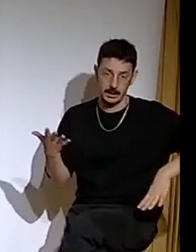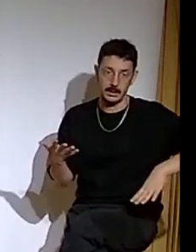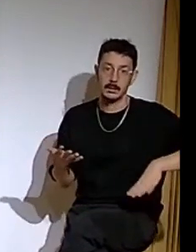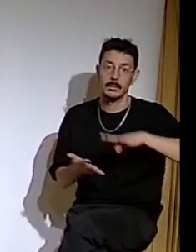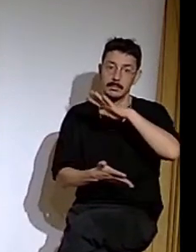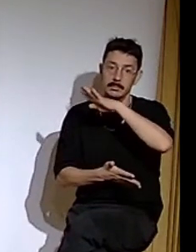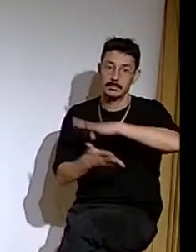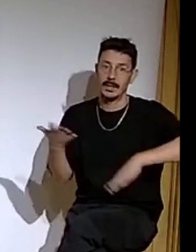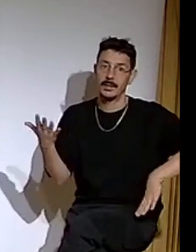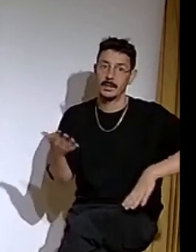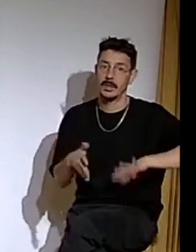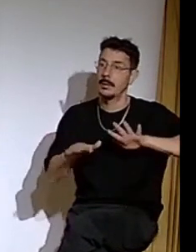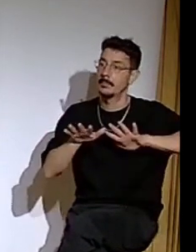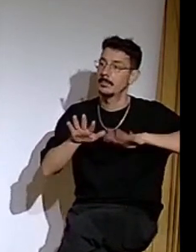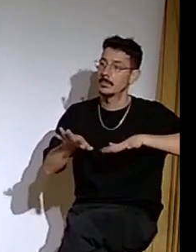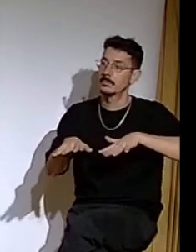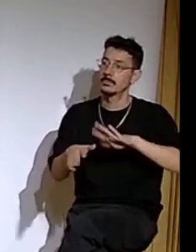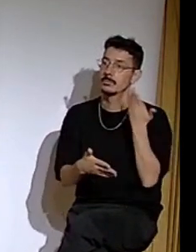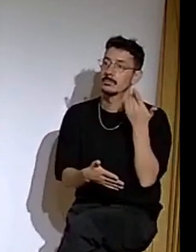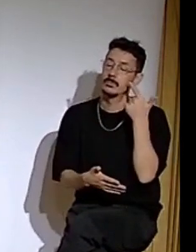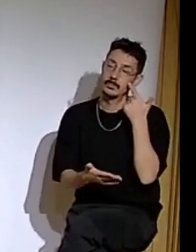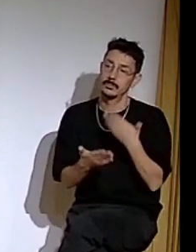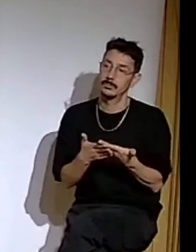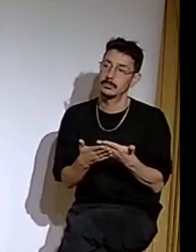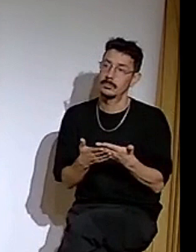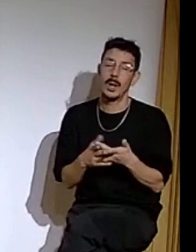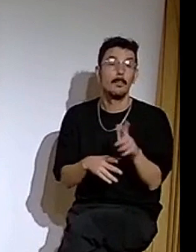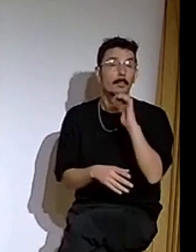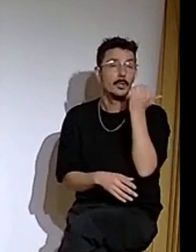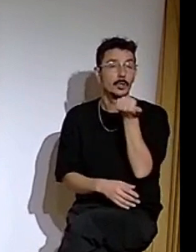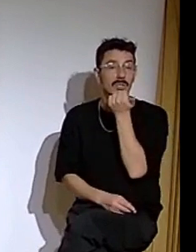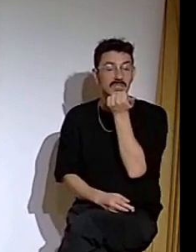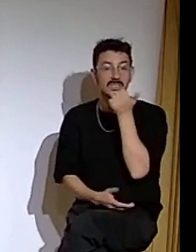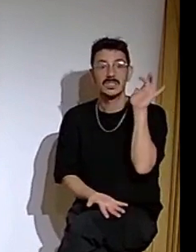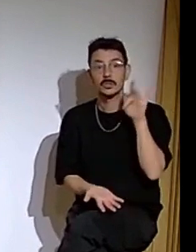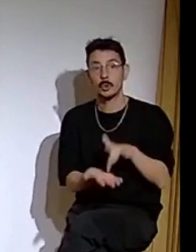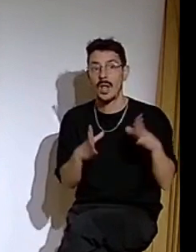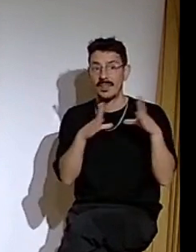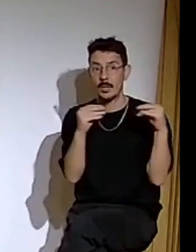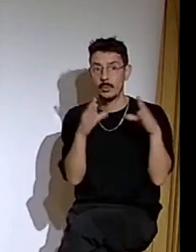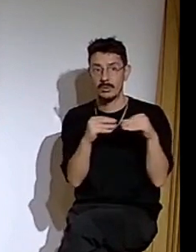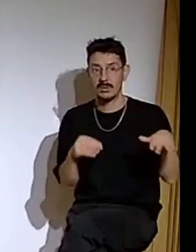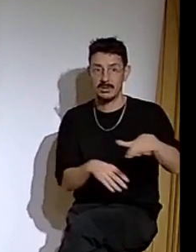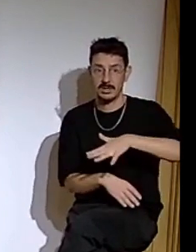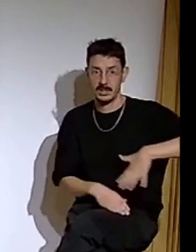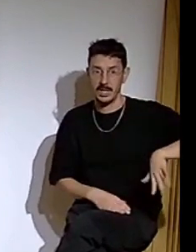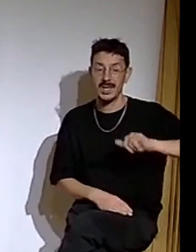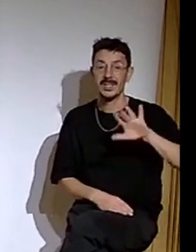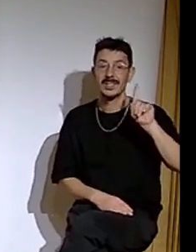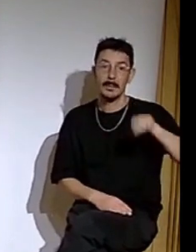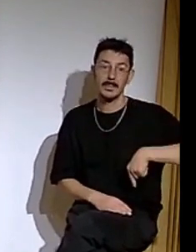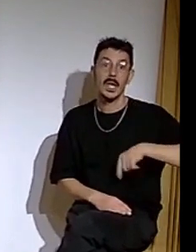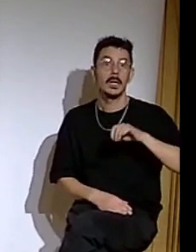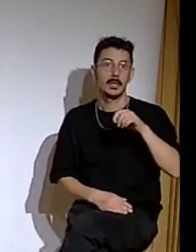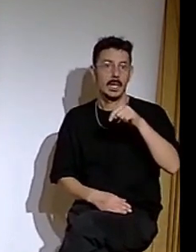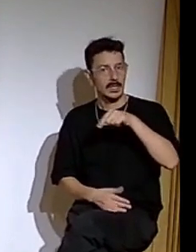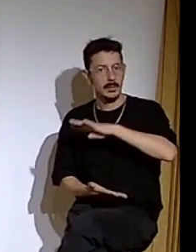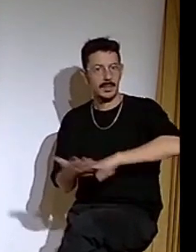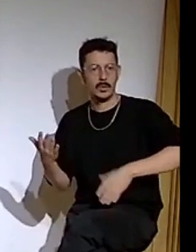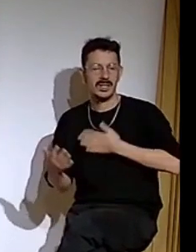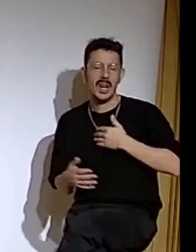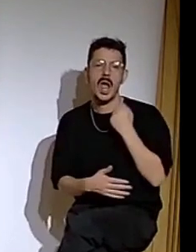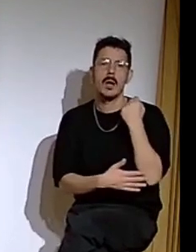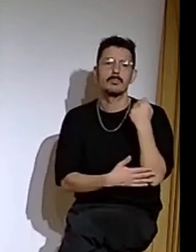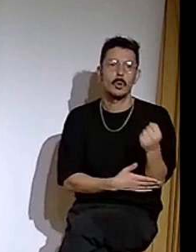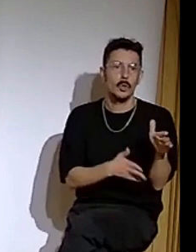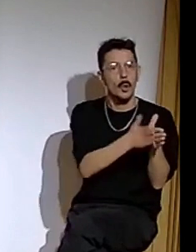a las propuestas a las protestas que tuvieron lugar en Andalucía y también en apoyo a